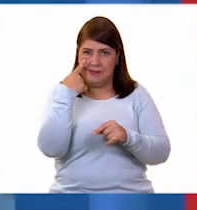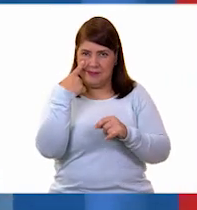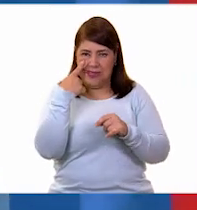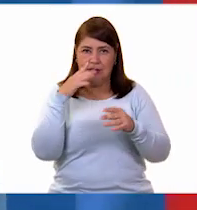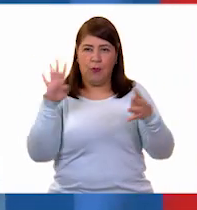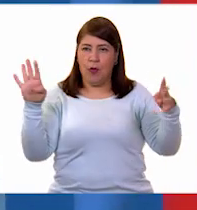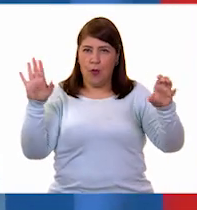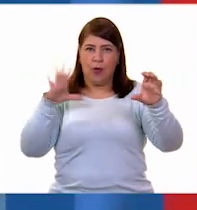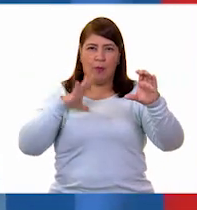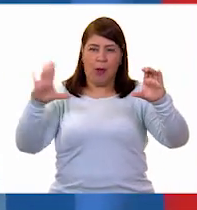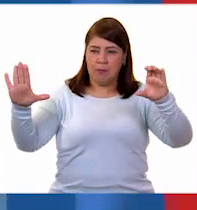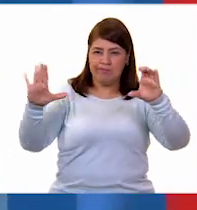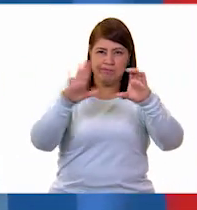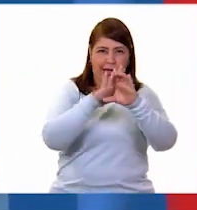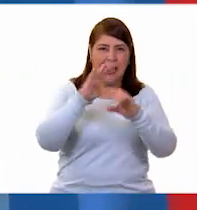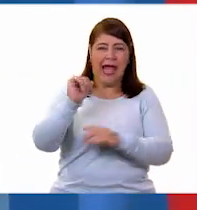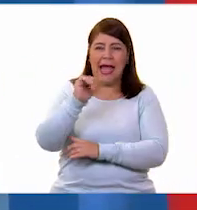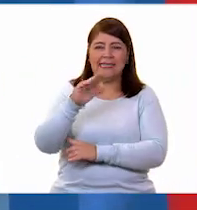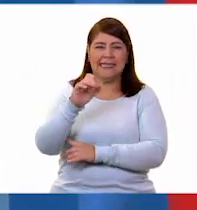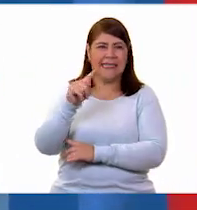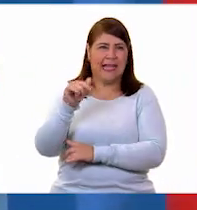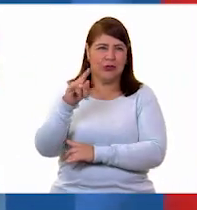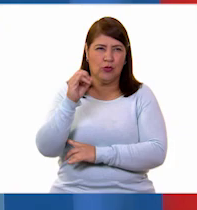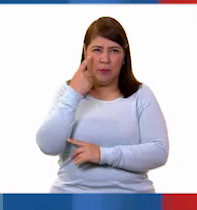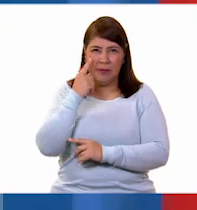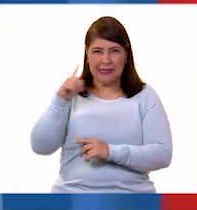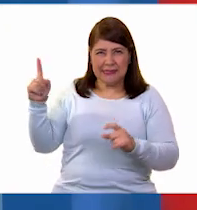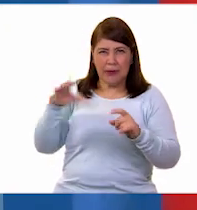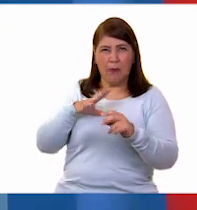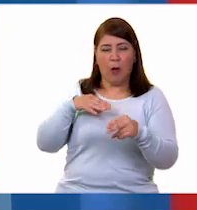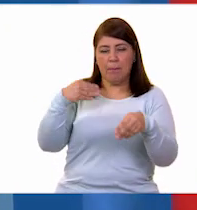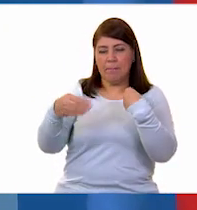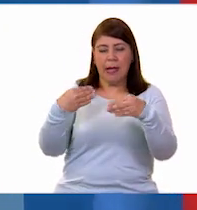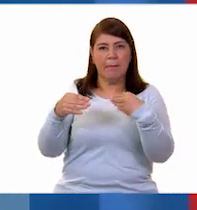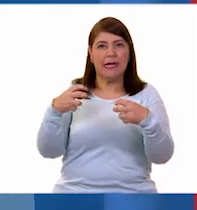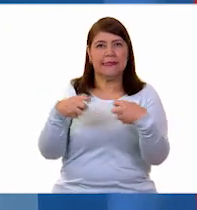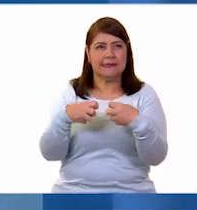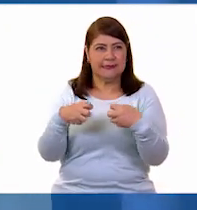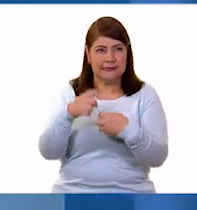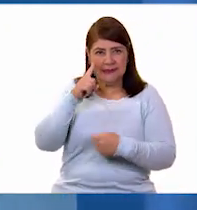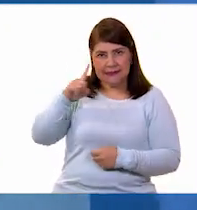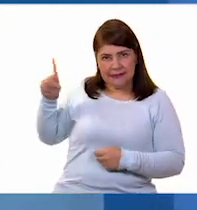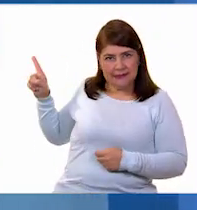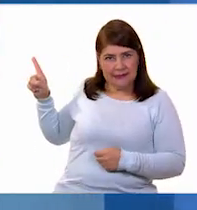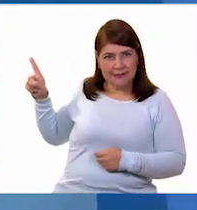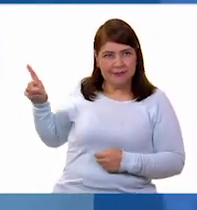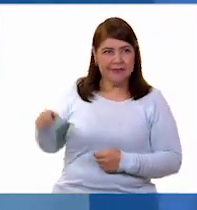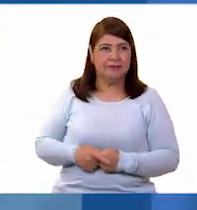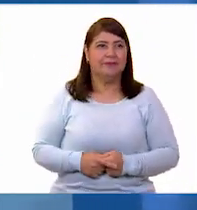fíjate. ¿Qué marcan una sombra? Mira, si coloco las sombras así,